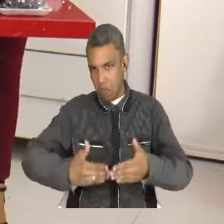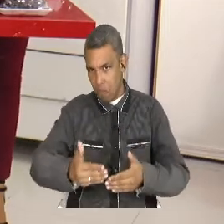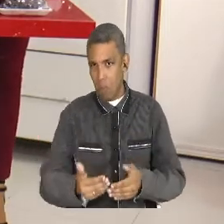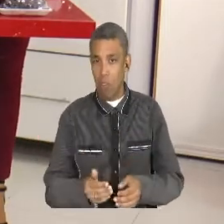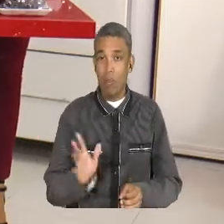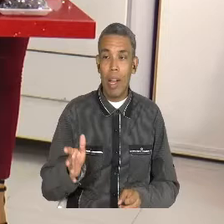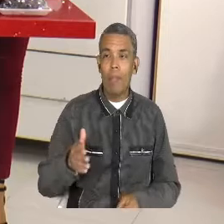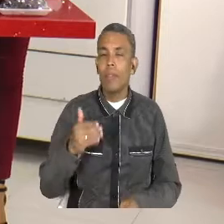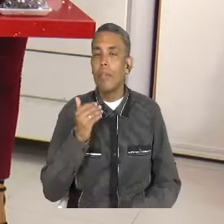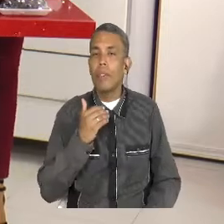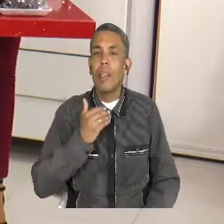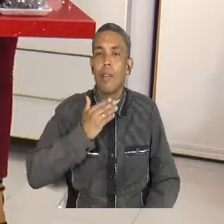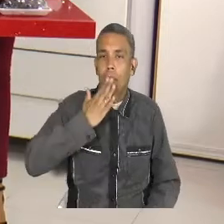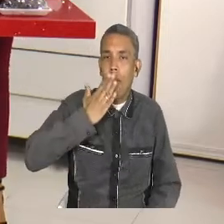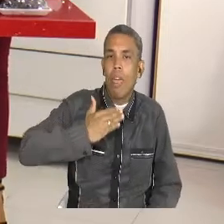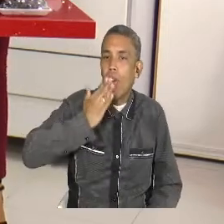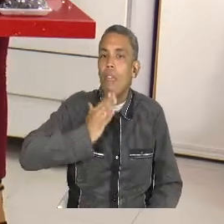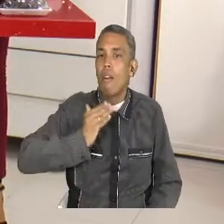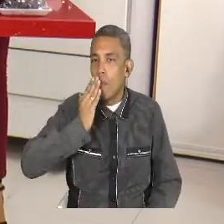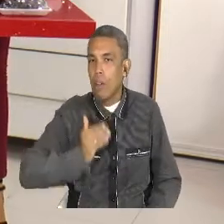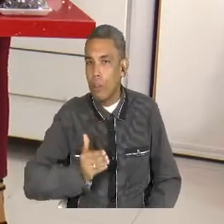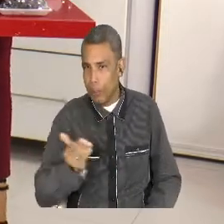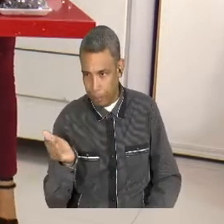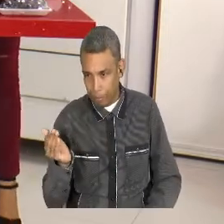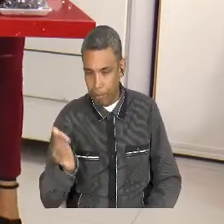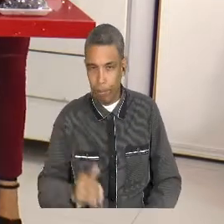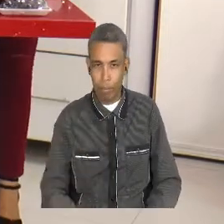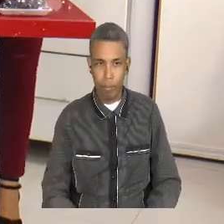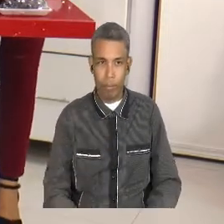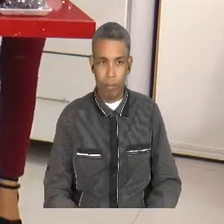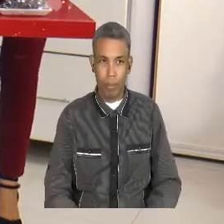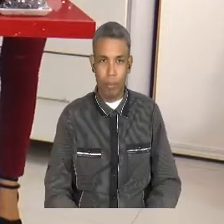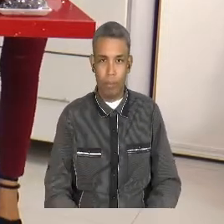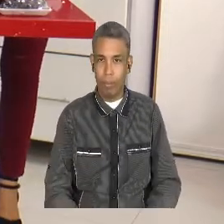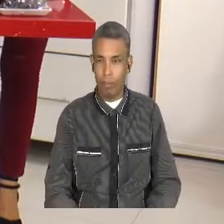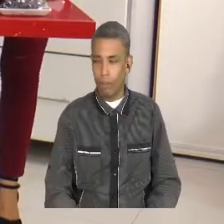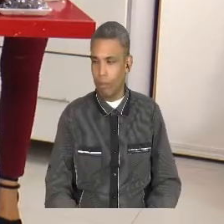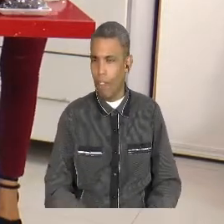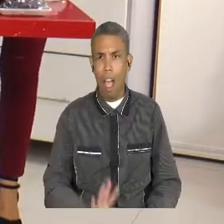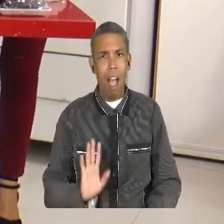favor. Ok. El banano lo... Ah, bueno, ¿verdad que hoy no vamos a prender fogón para nada? Para nada. Oye. O